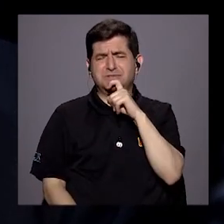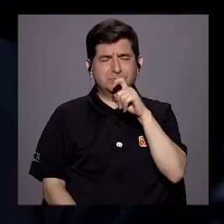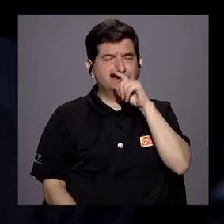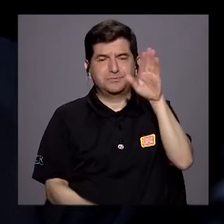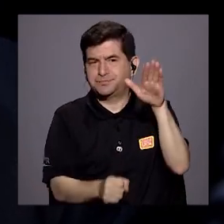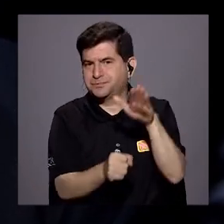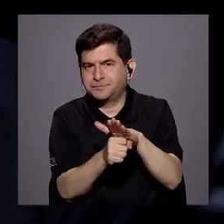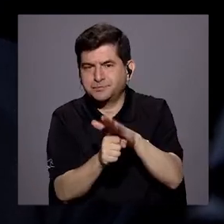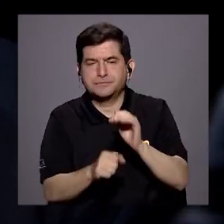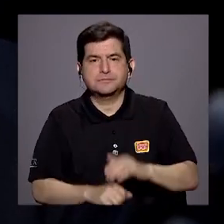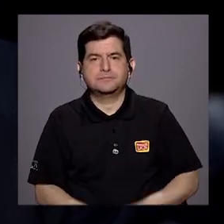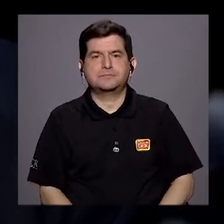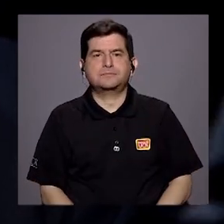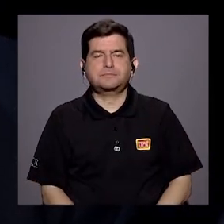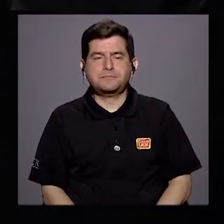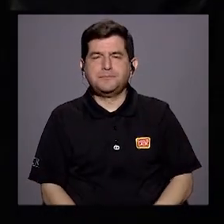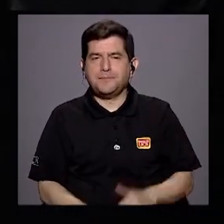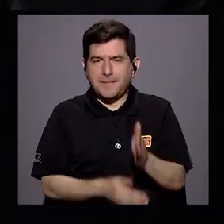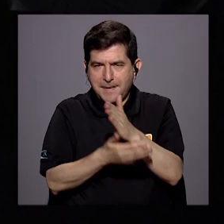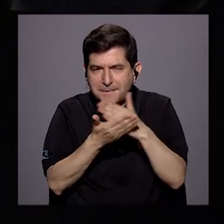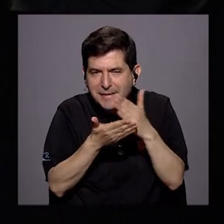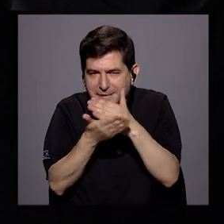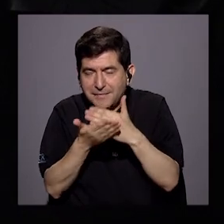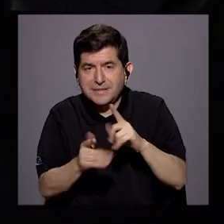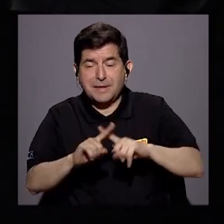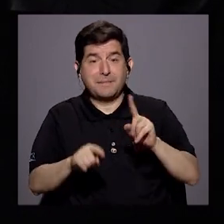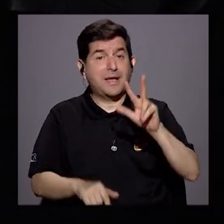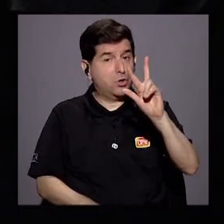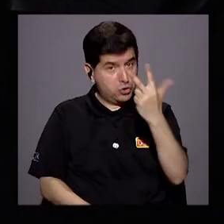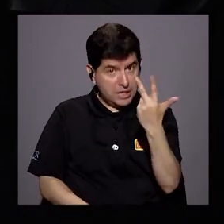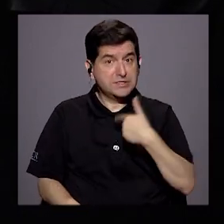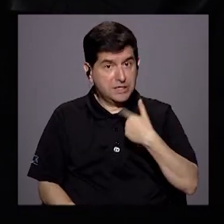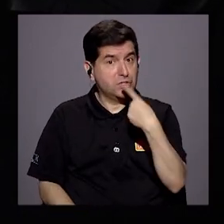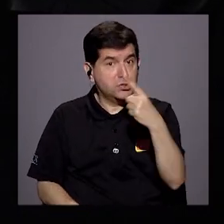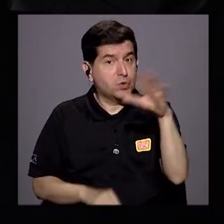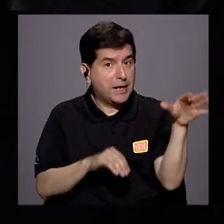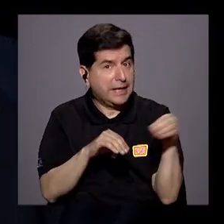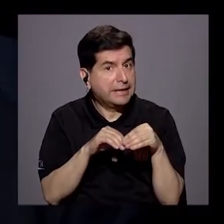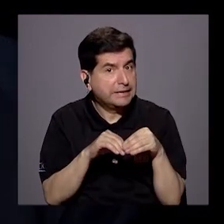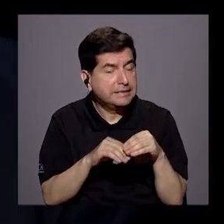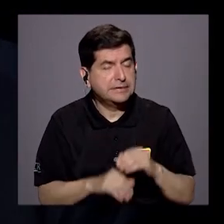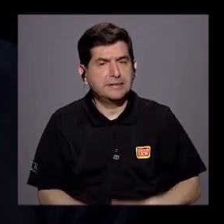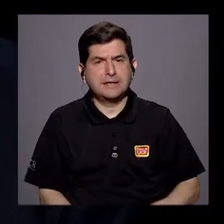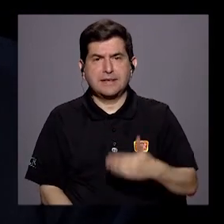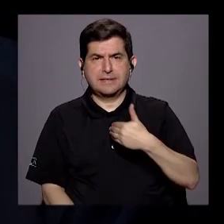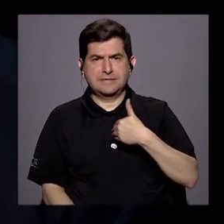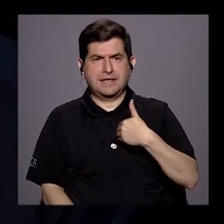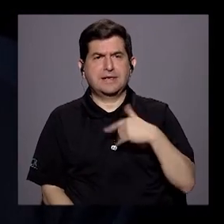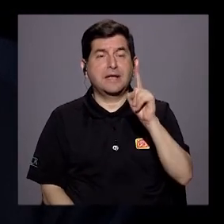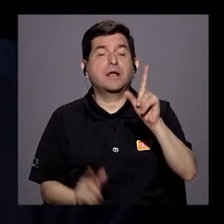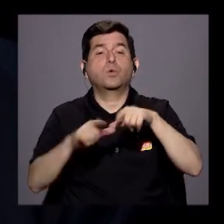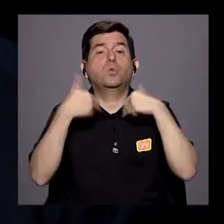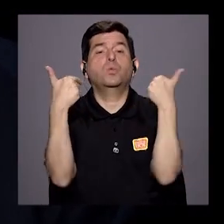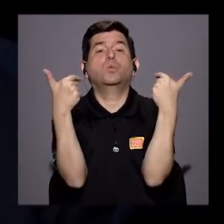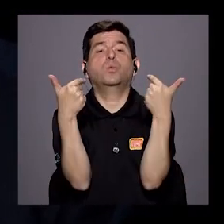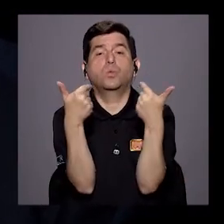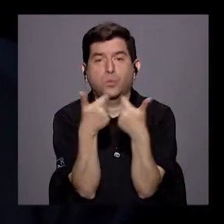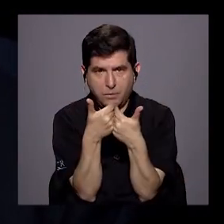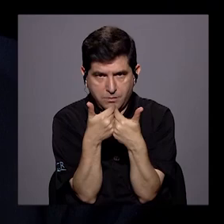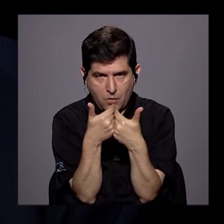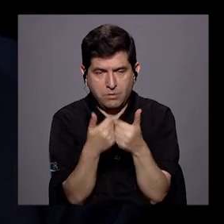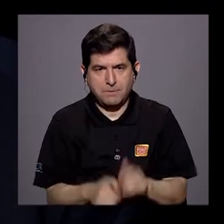complicado de llevar adelante vamos a ir por partes pero yo le va a decir al tercero a terminar adelante tenemos un